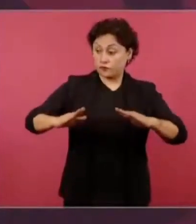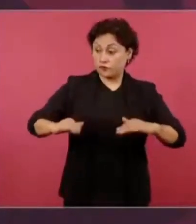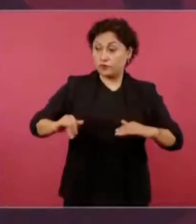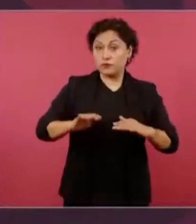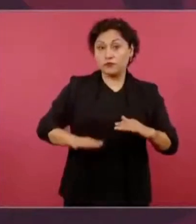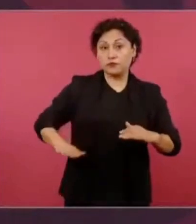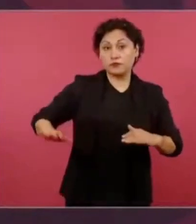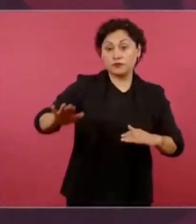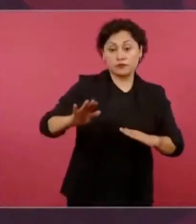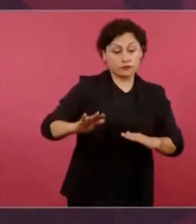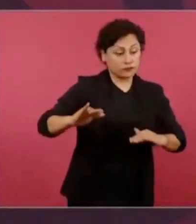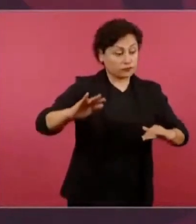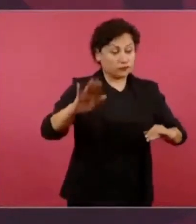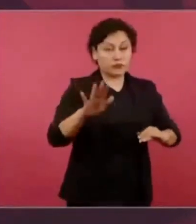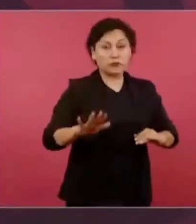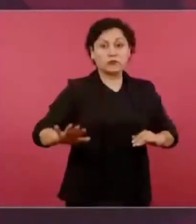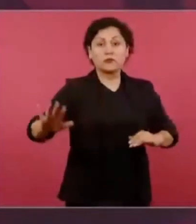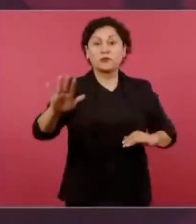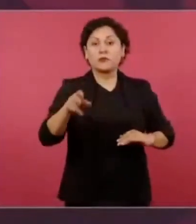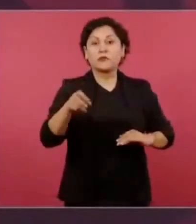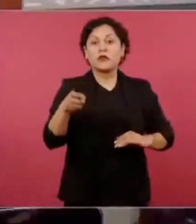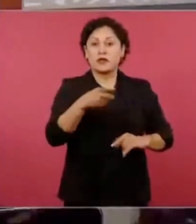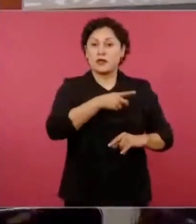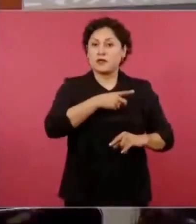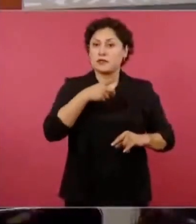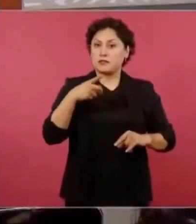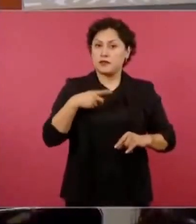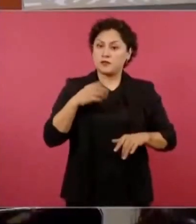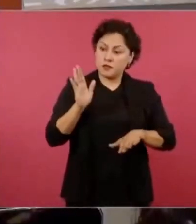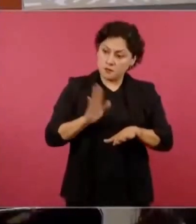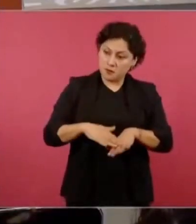Todo eso demanda de planeación.